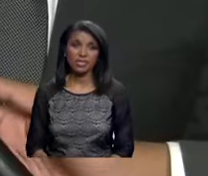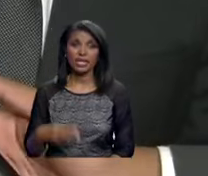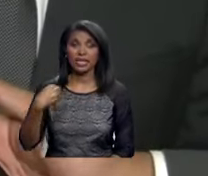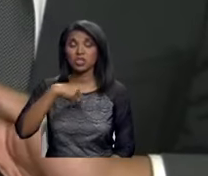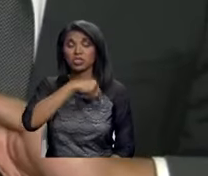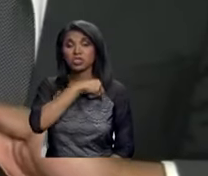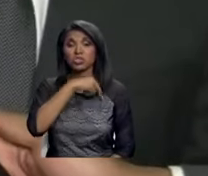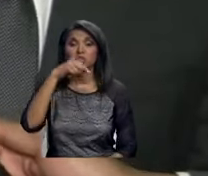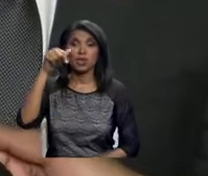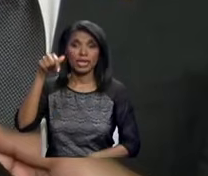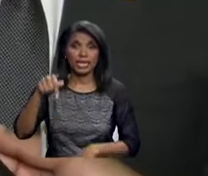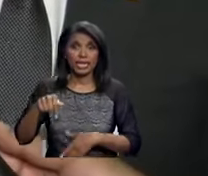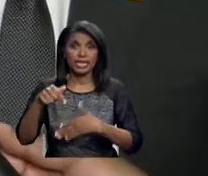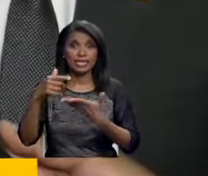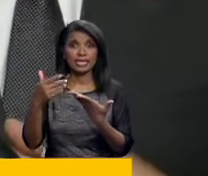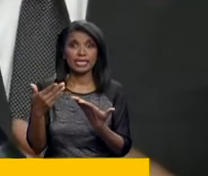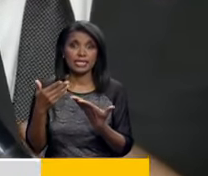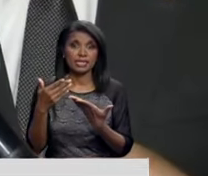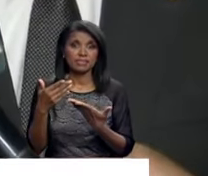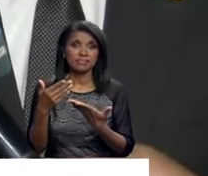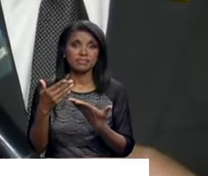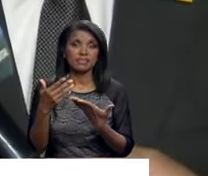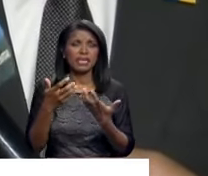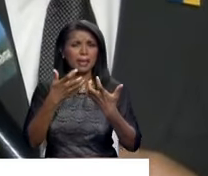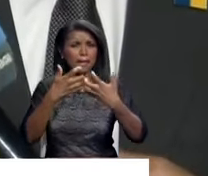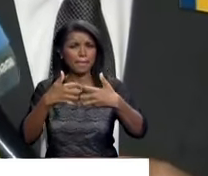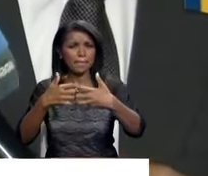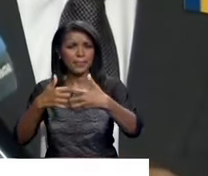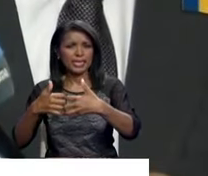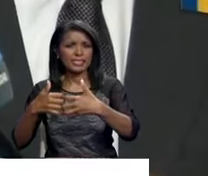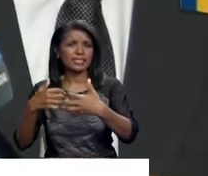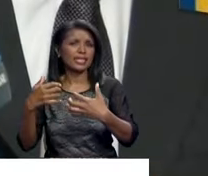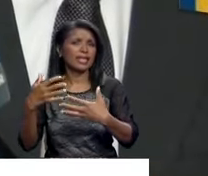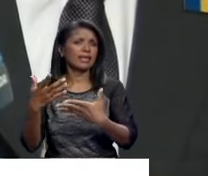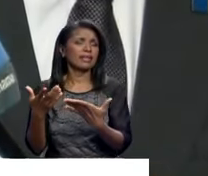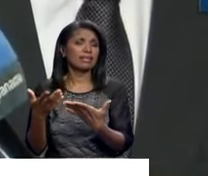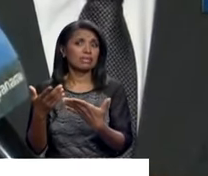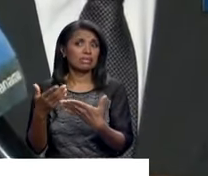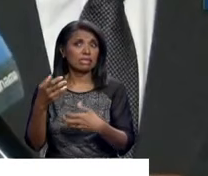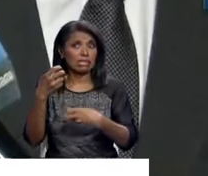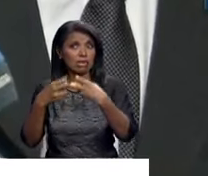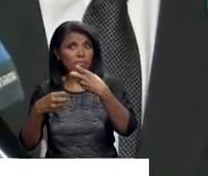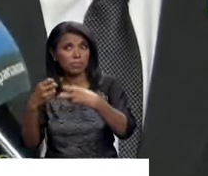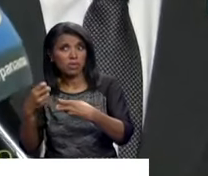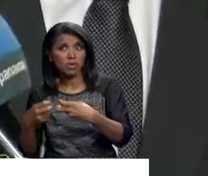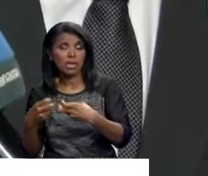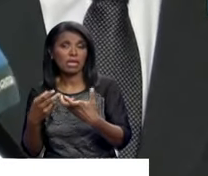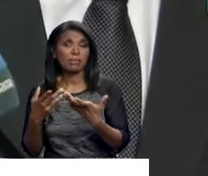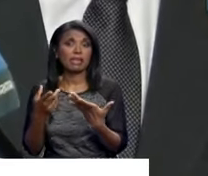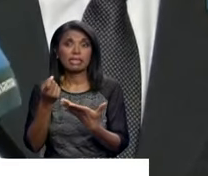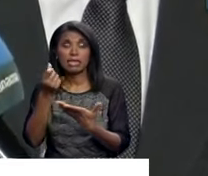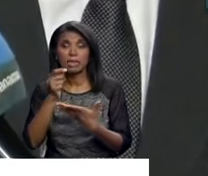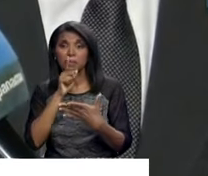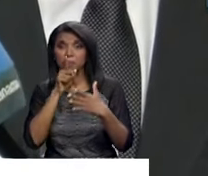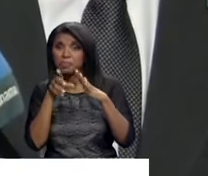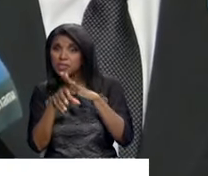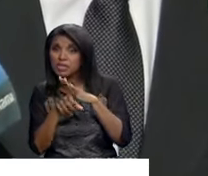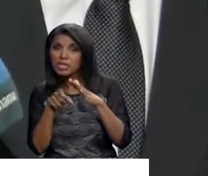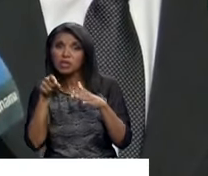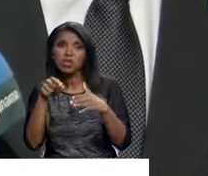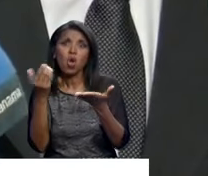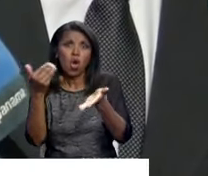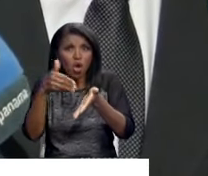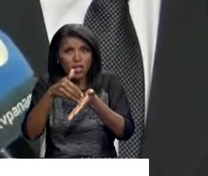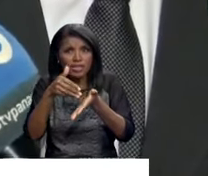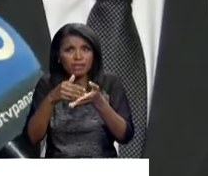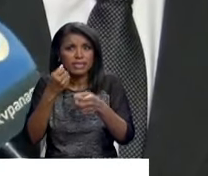este anteproyecto de ley que buscaba inhabilitar a las empresas que sean condenadas por actos de corrupción. Esto deja en claro cuál